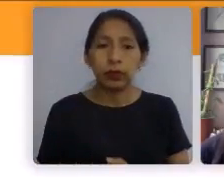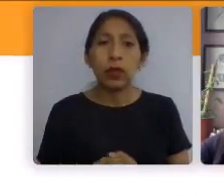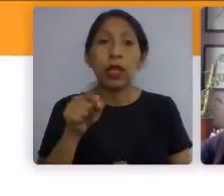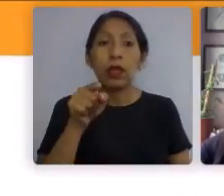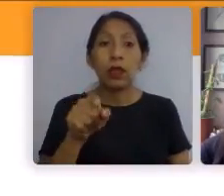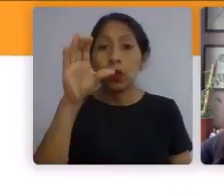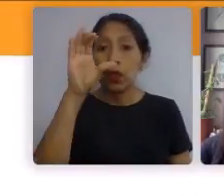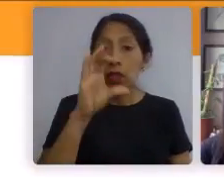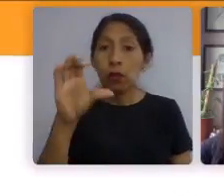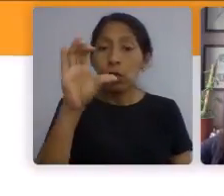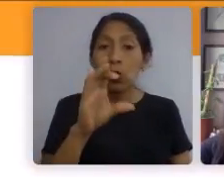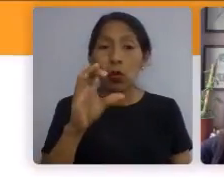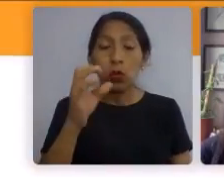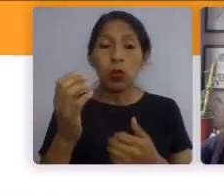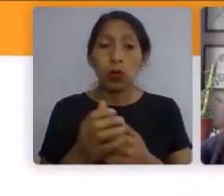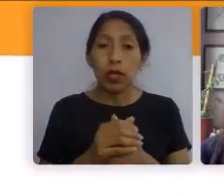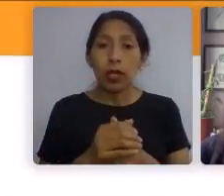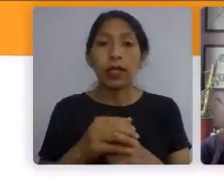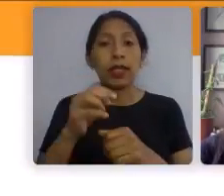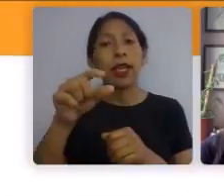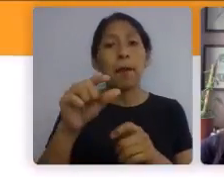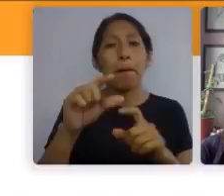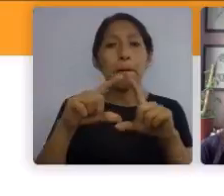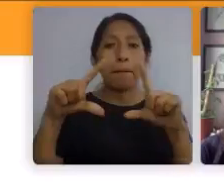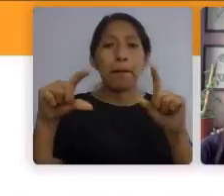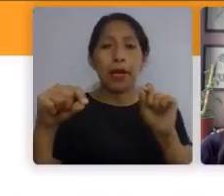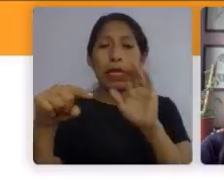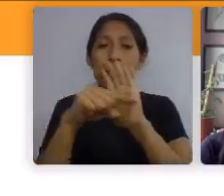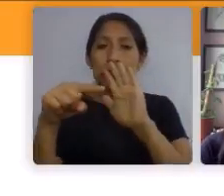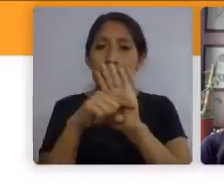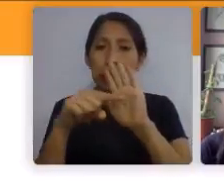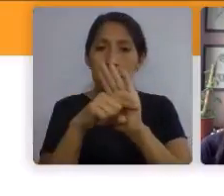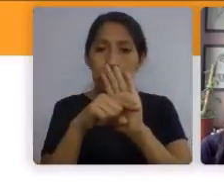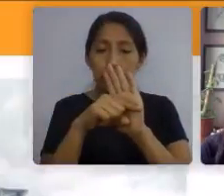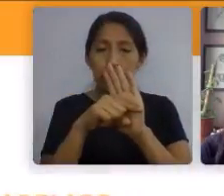que presenten esta prueba negativa del COVID.